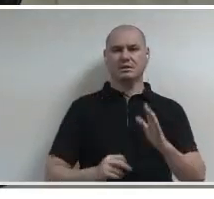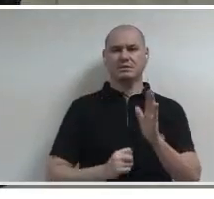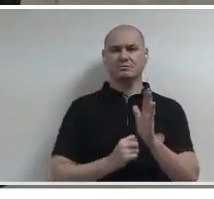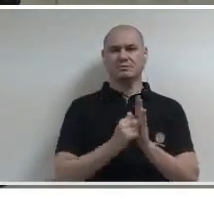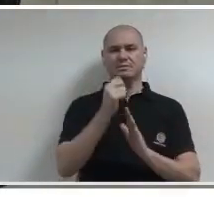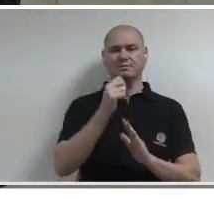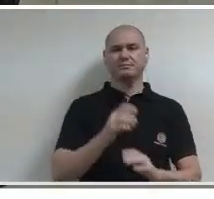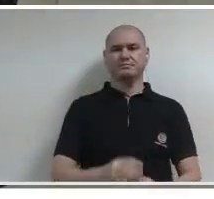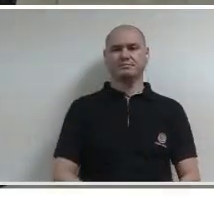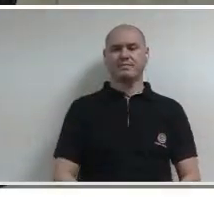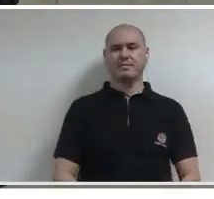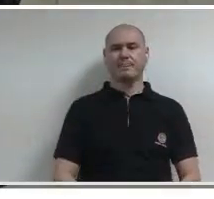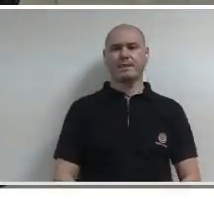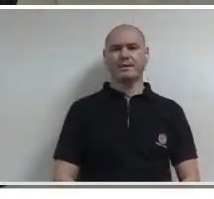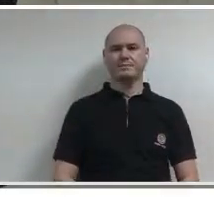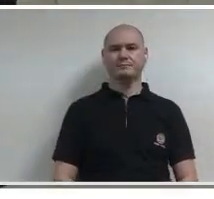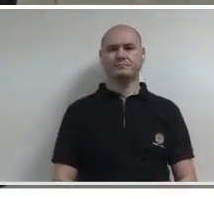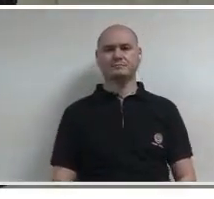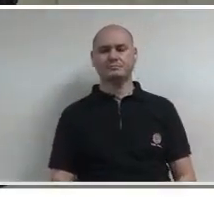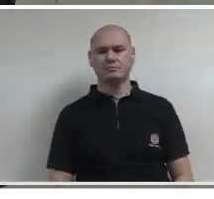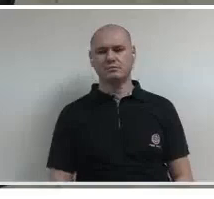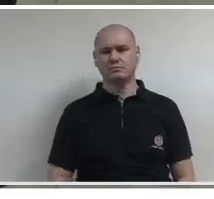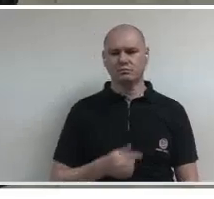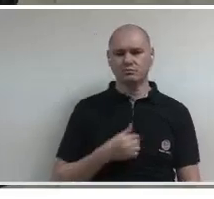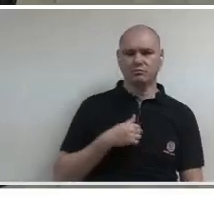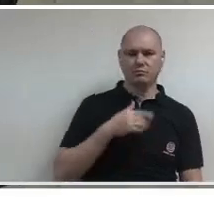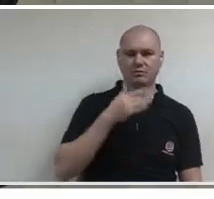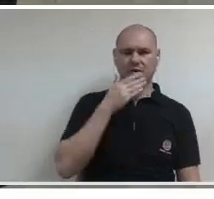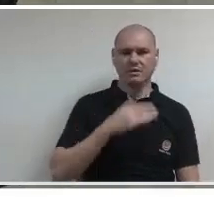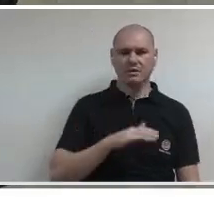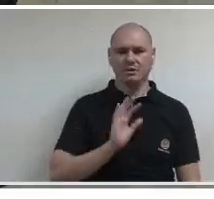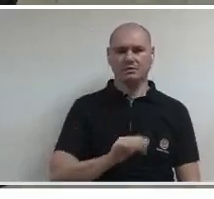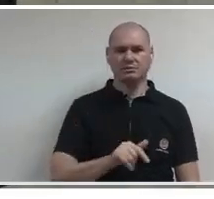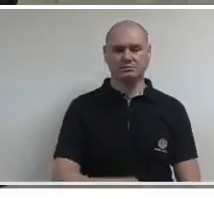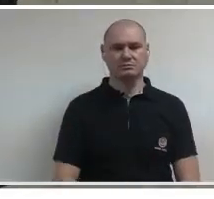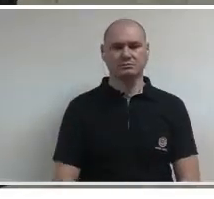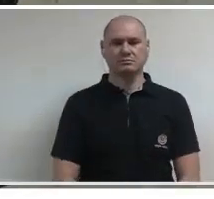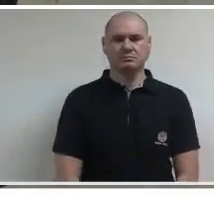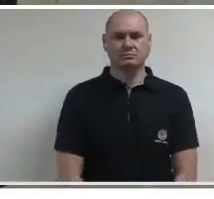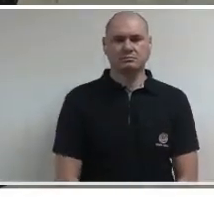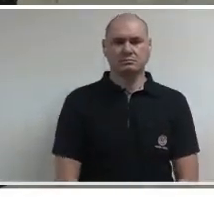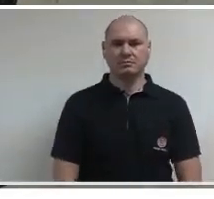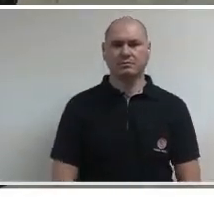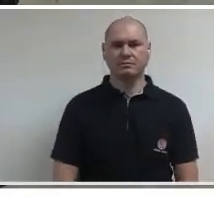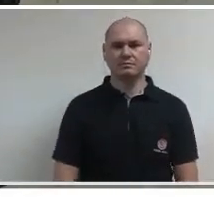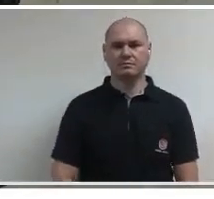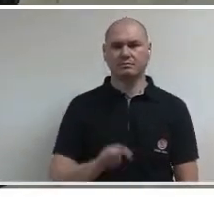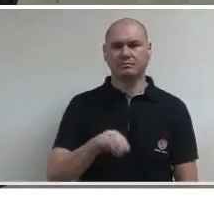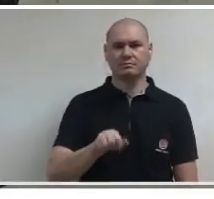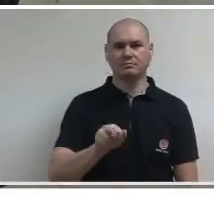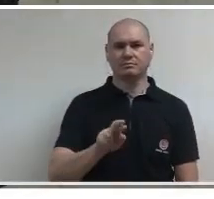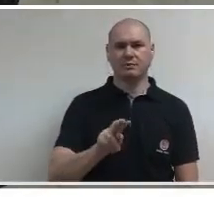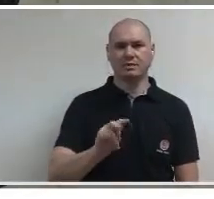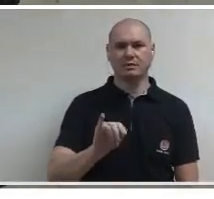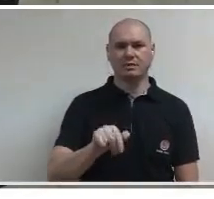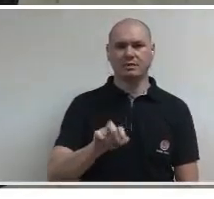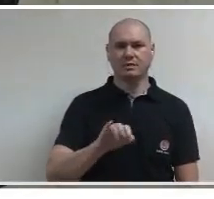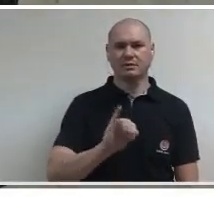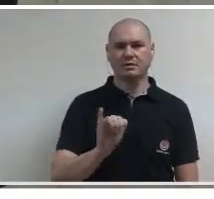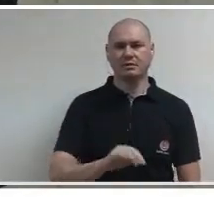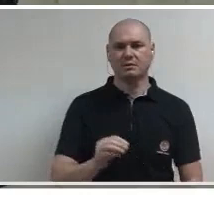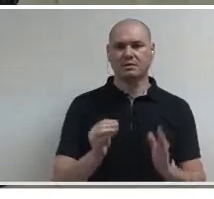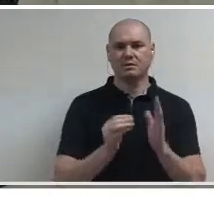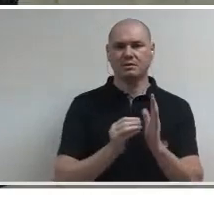Coatía, Secretaría Técnica de Planificación. Pañal presentaba el juez, ja, se entiende, Jaisape, abogado